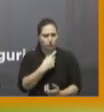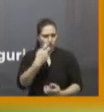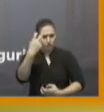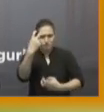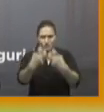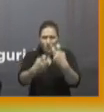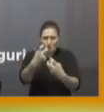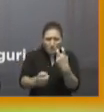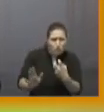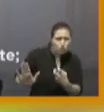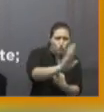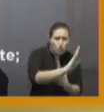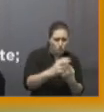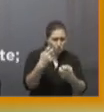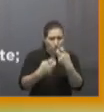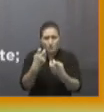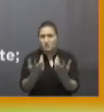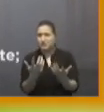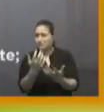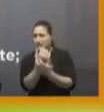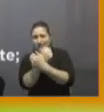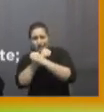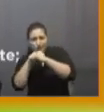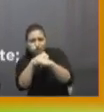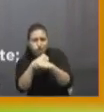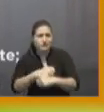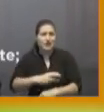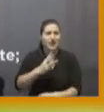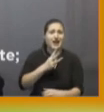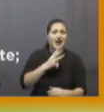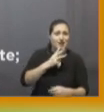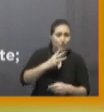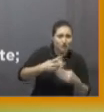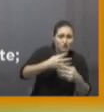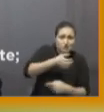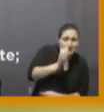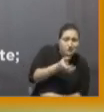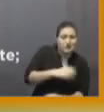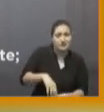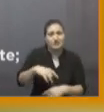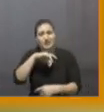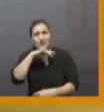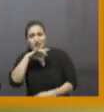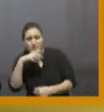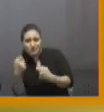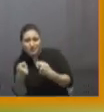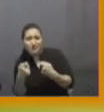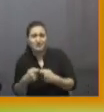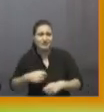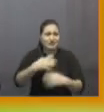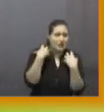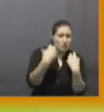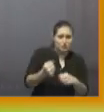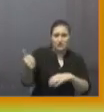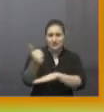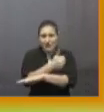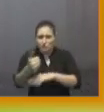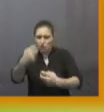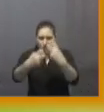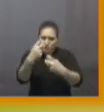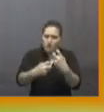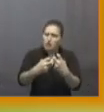exactamente necesarias un ejemplo de eso se habló de por ejemplo el el enorme gasto en promoción